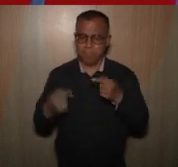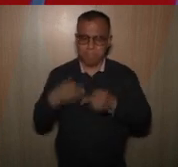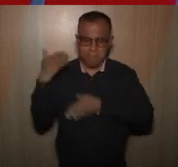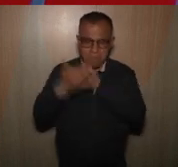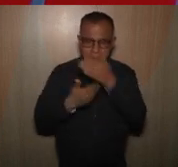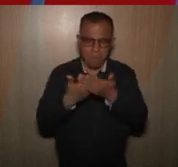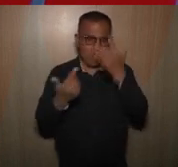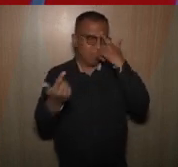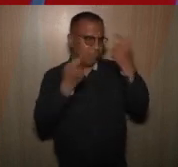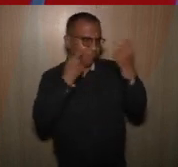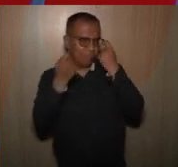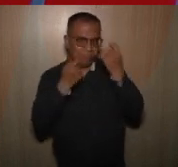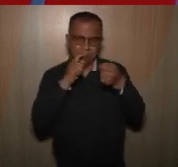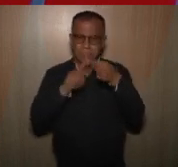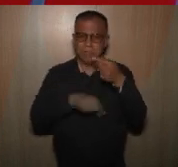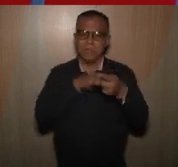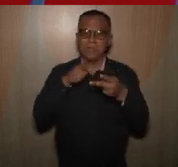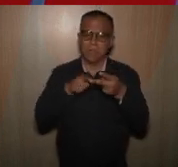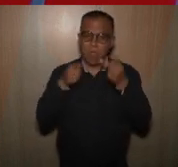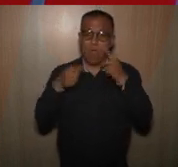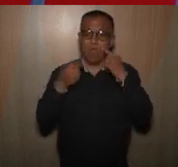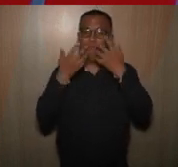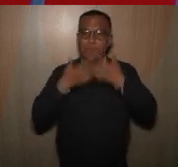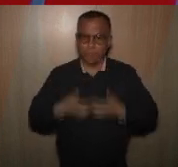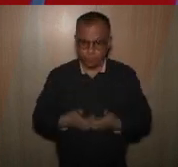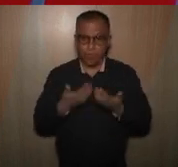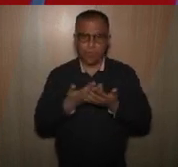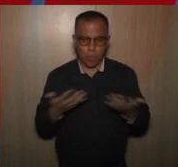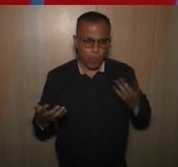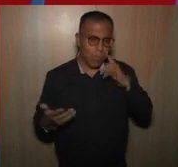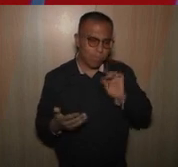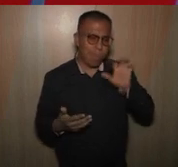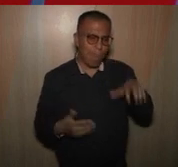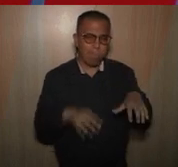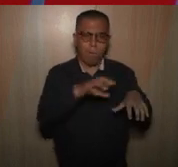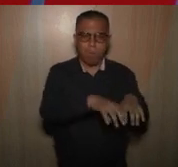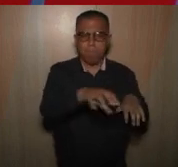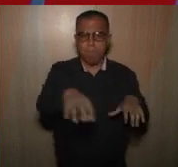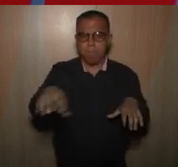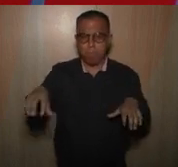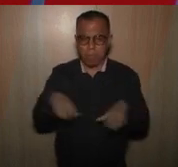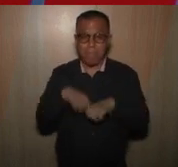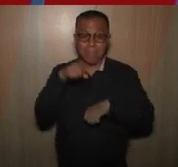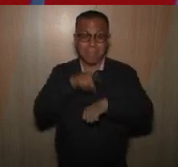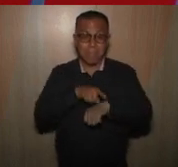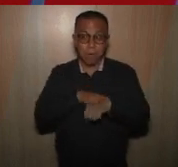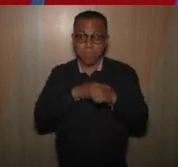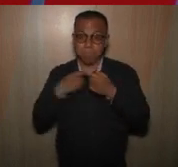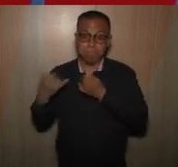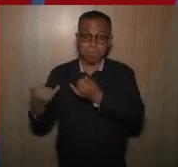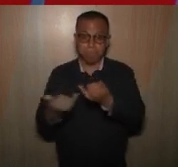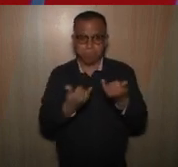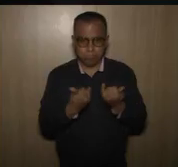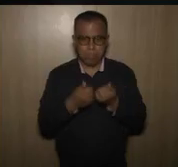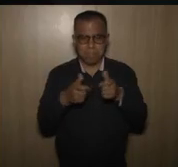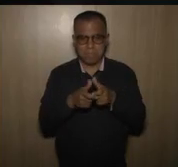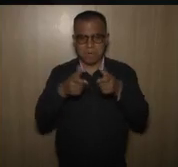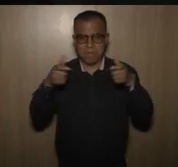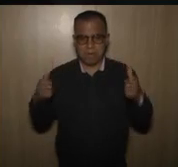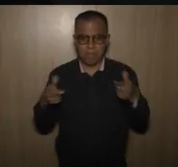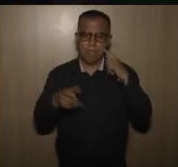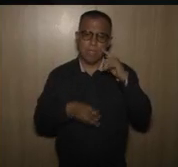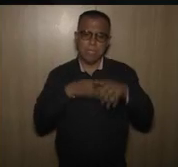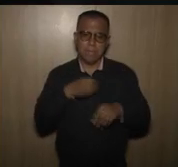pasos estratégicos, puntos que están funcionando bien, otras alertas que se pueden dar en tiempos que sean excesivos y de esta